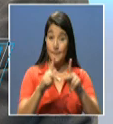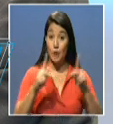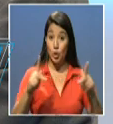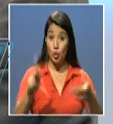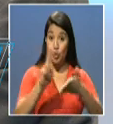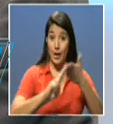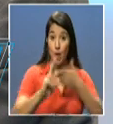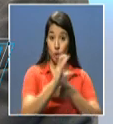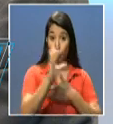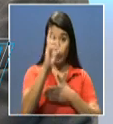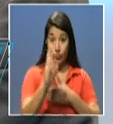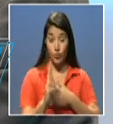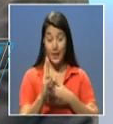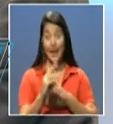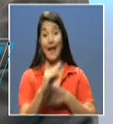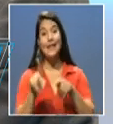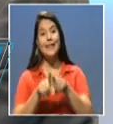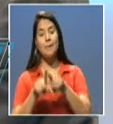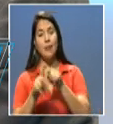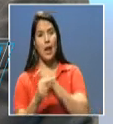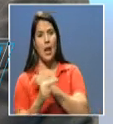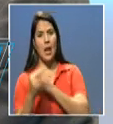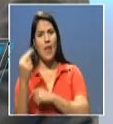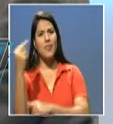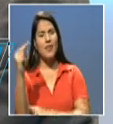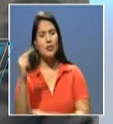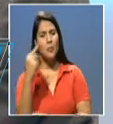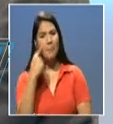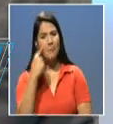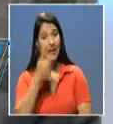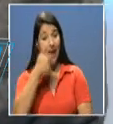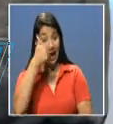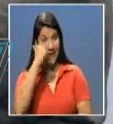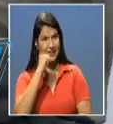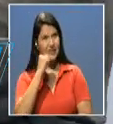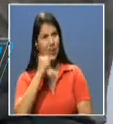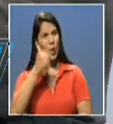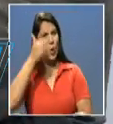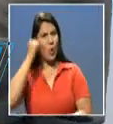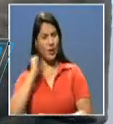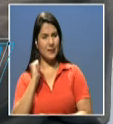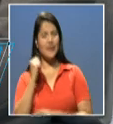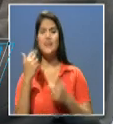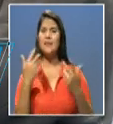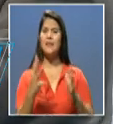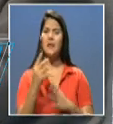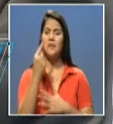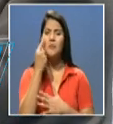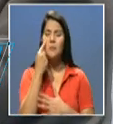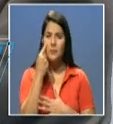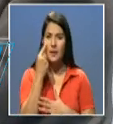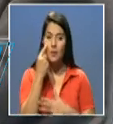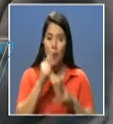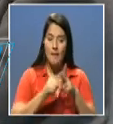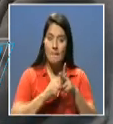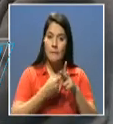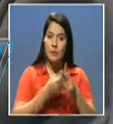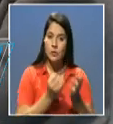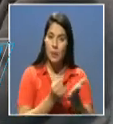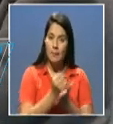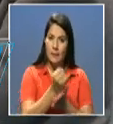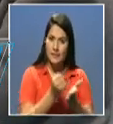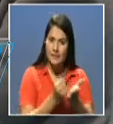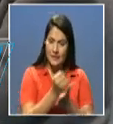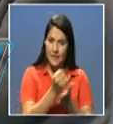Nación, respecto a que ayer o antier, por fin veíamos que se abría el caso,